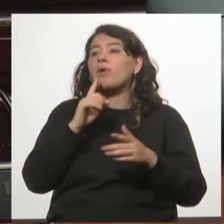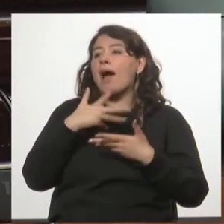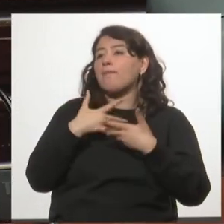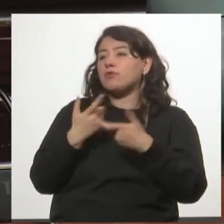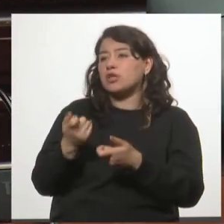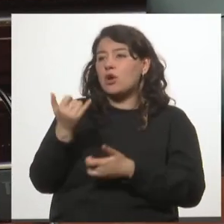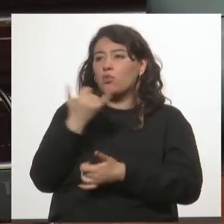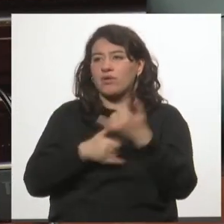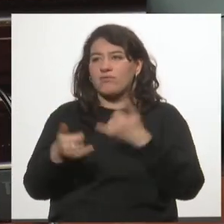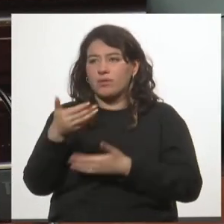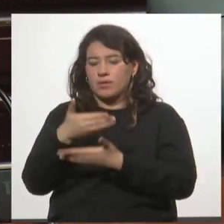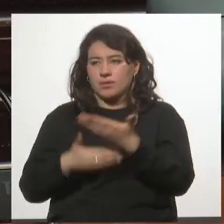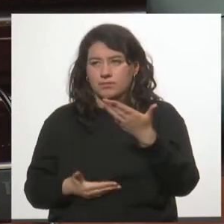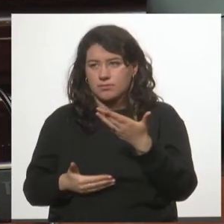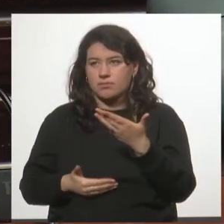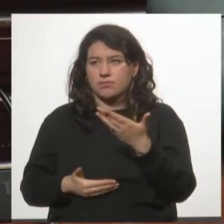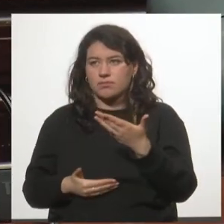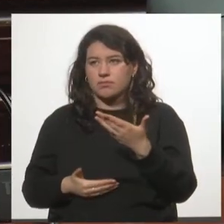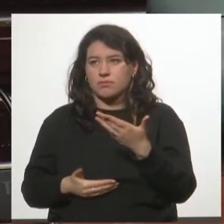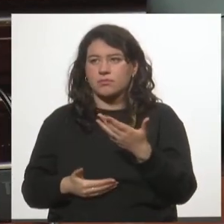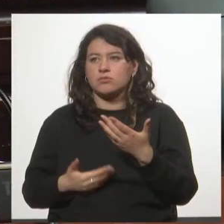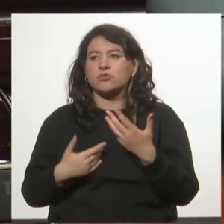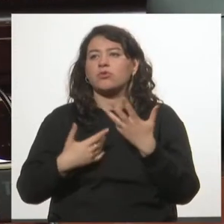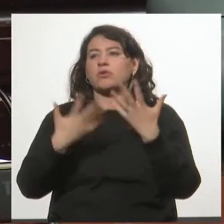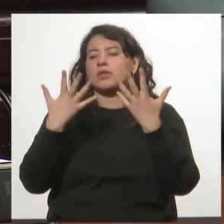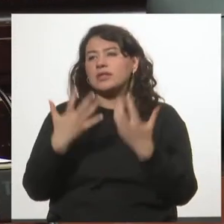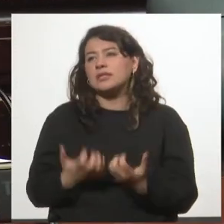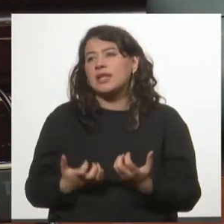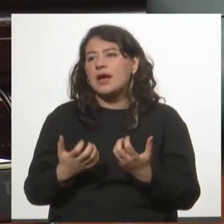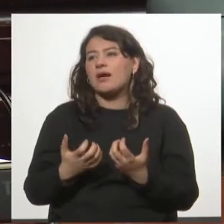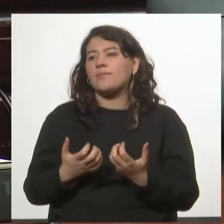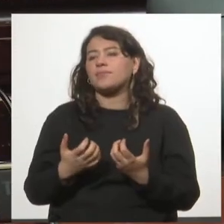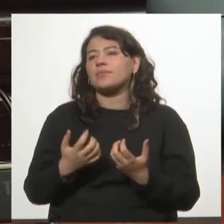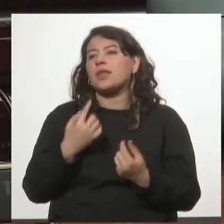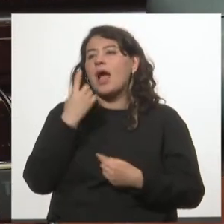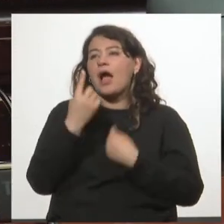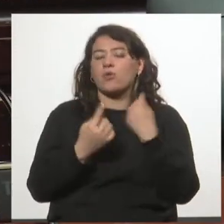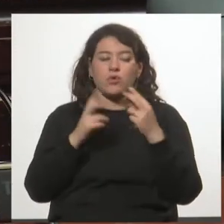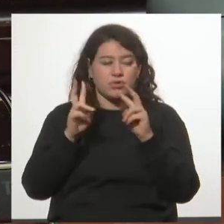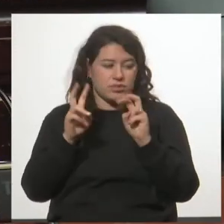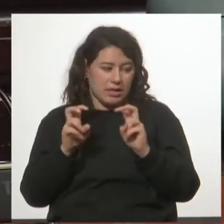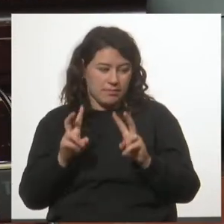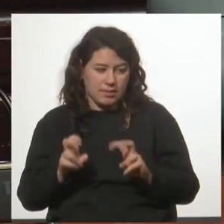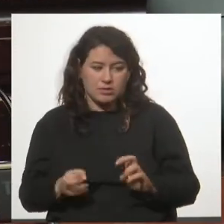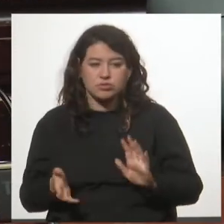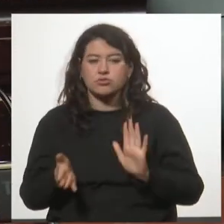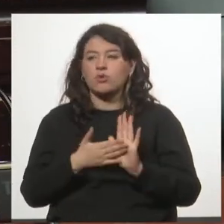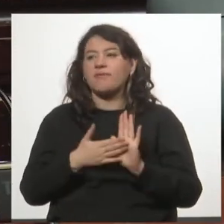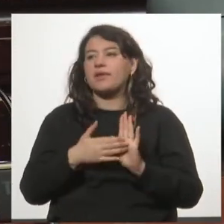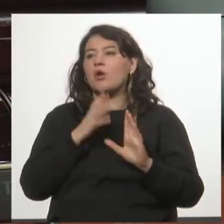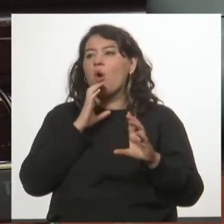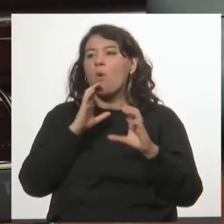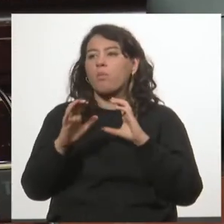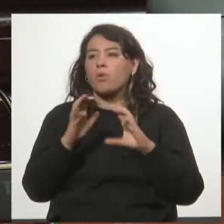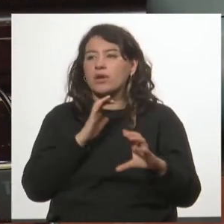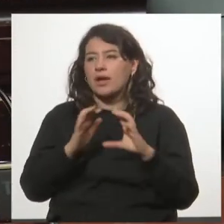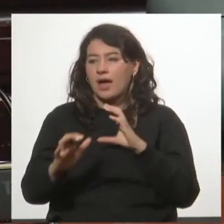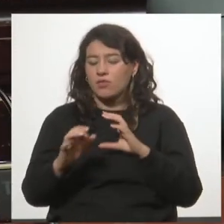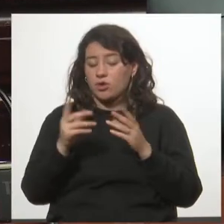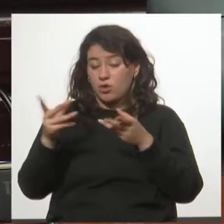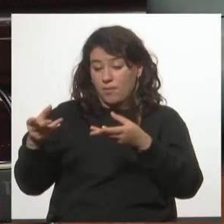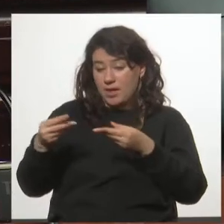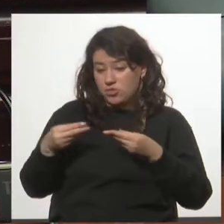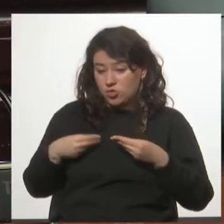un informe yo quisiera hacer algunas consideraciones sobre el comunicado que hoy nos remitió